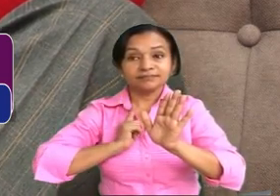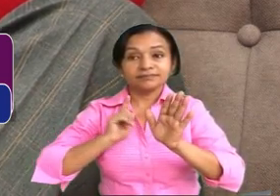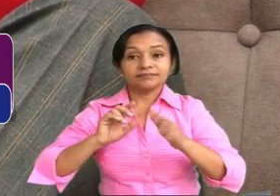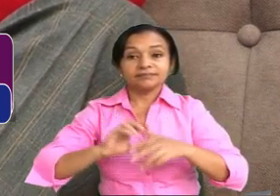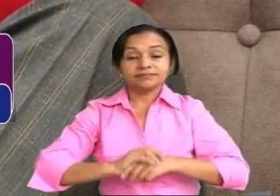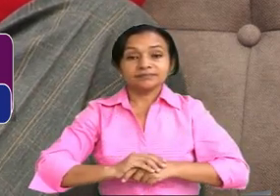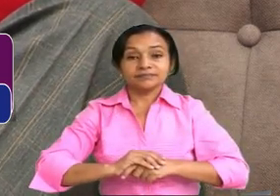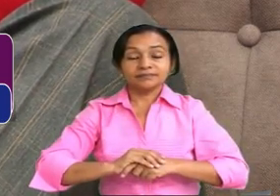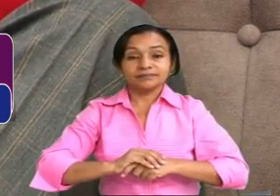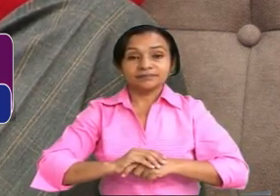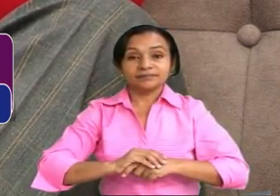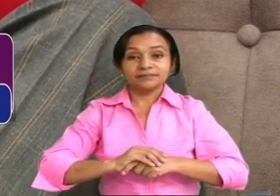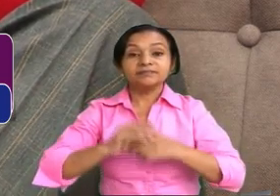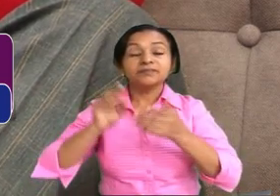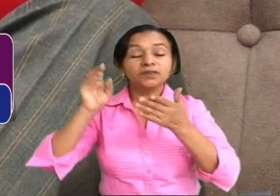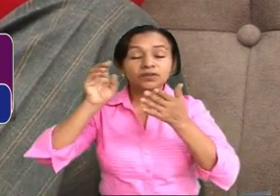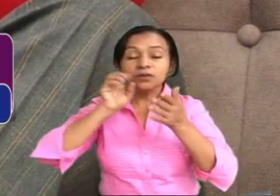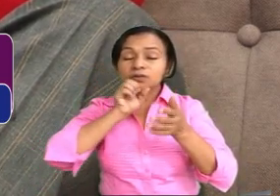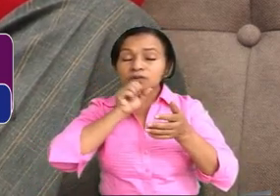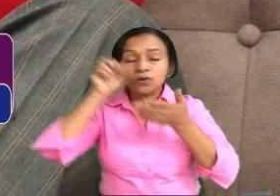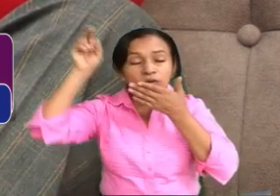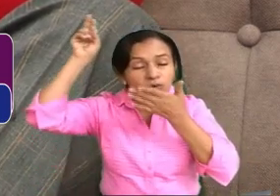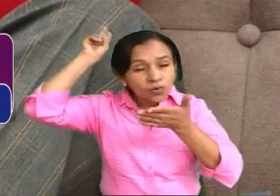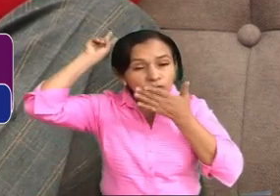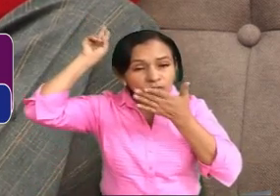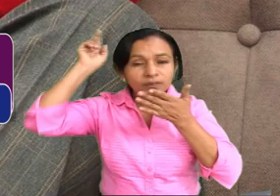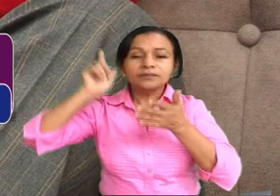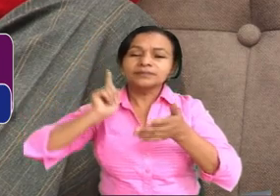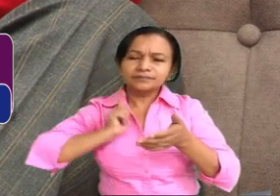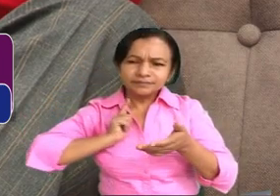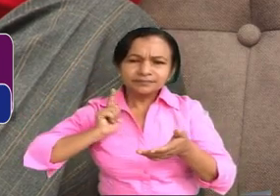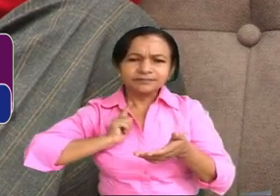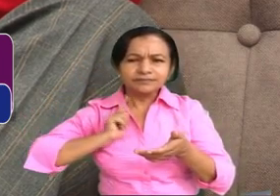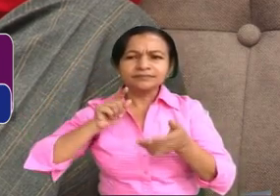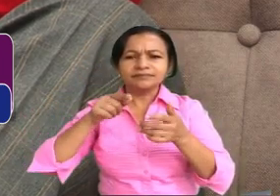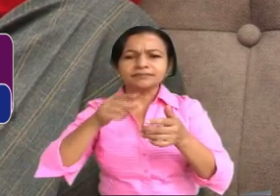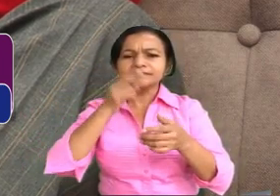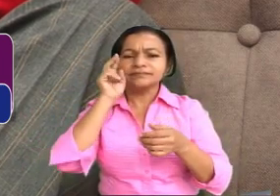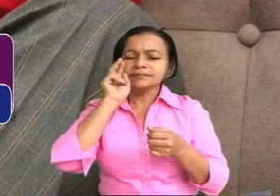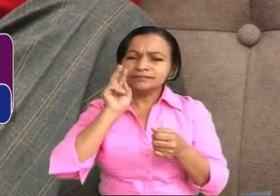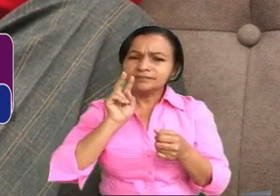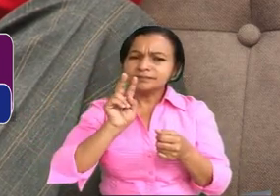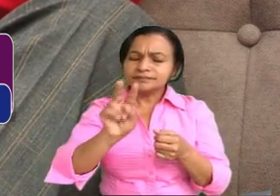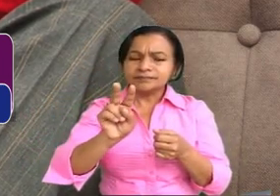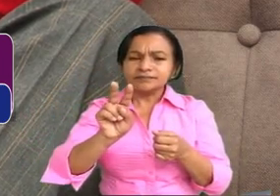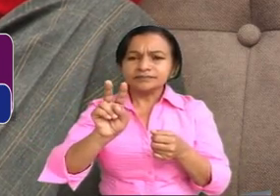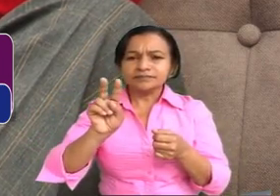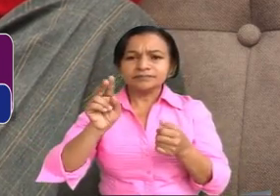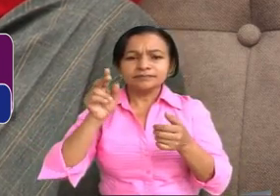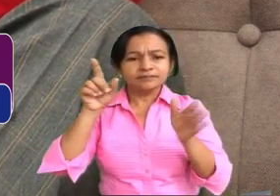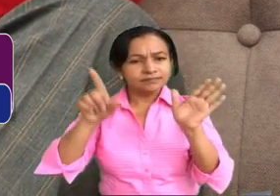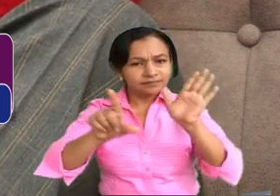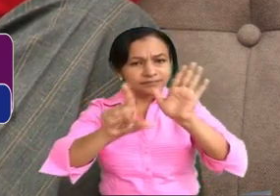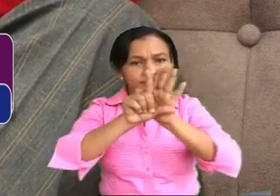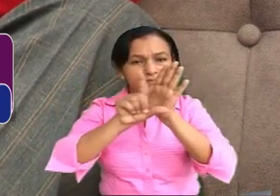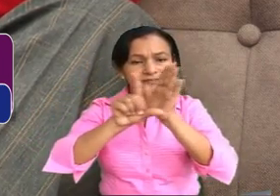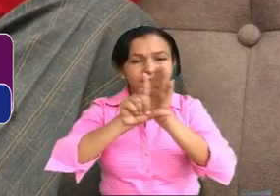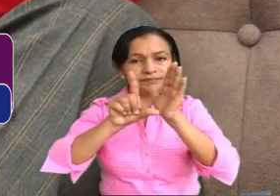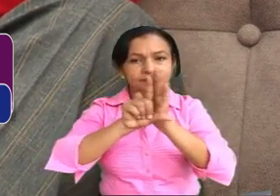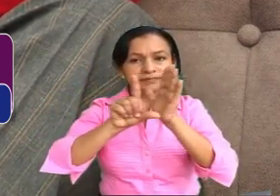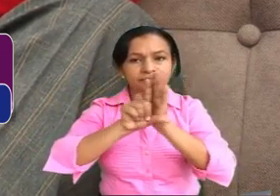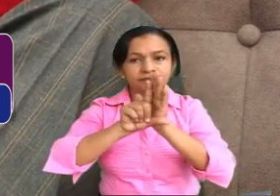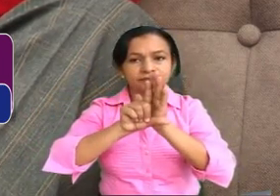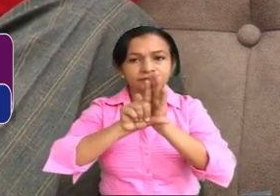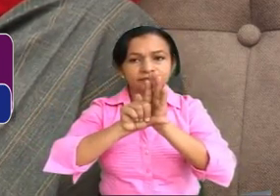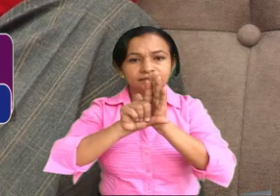nuestros ancestros aún persisten. Y se hace ver claro ahorita con la ley de cultura